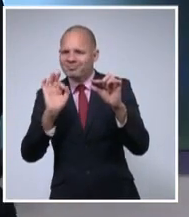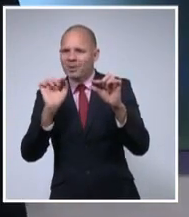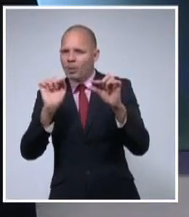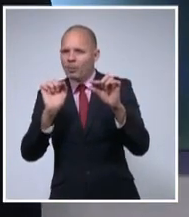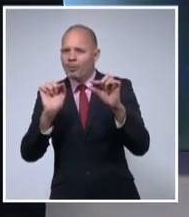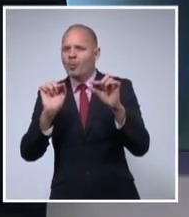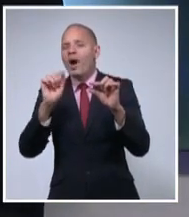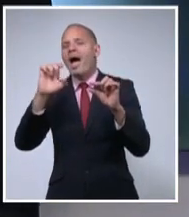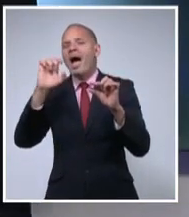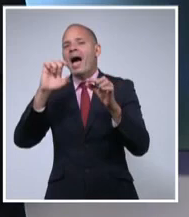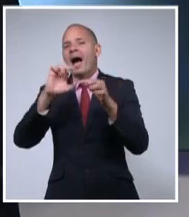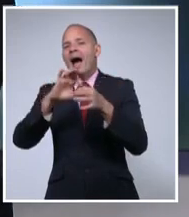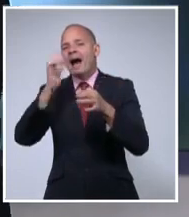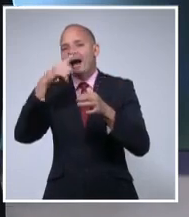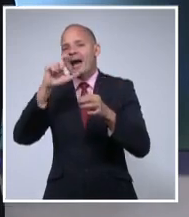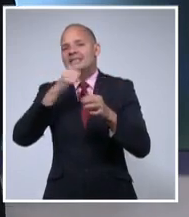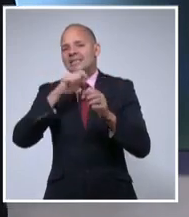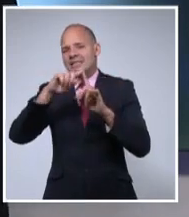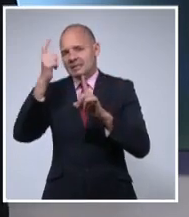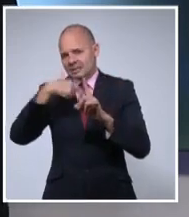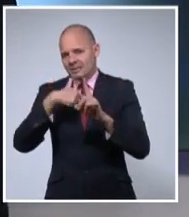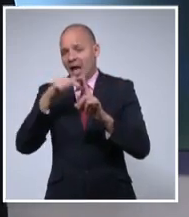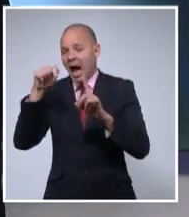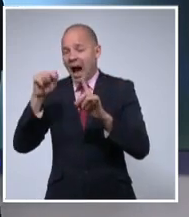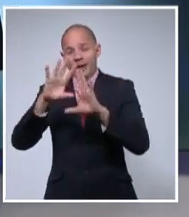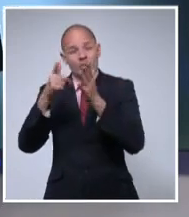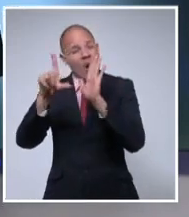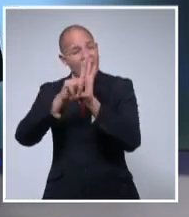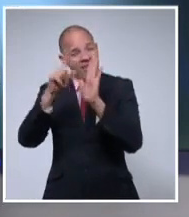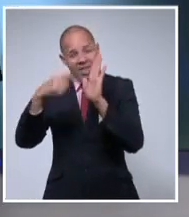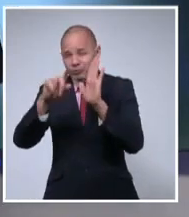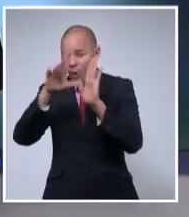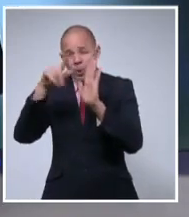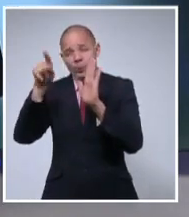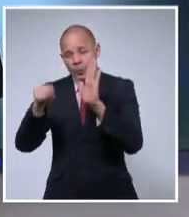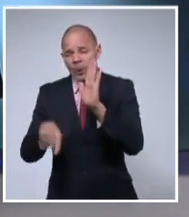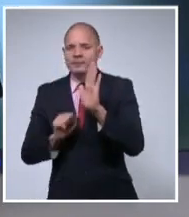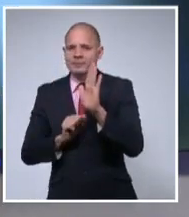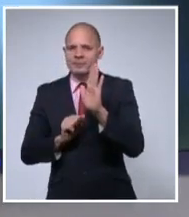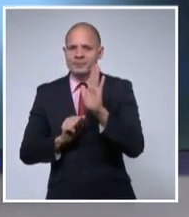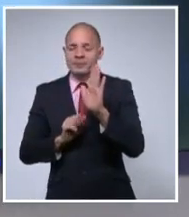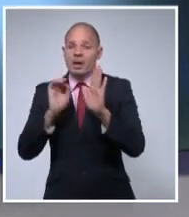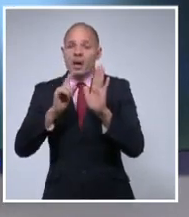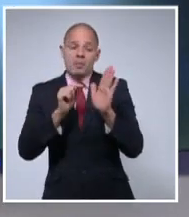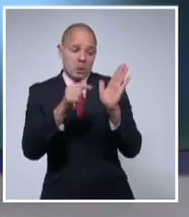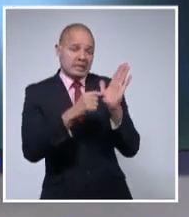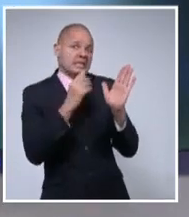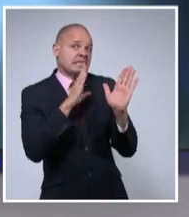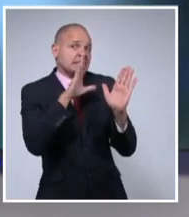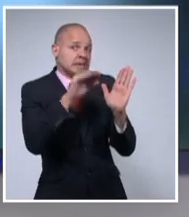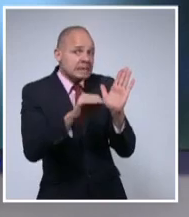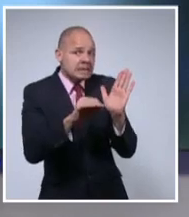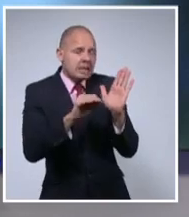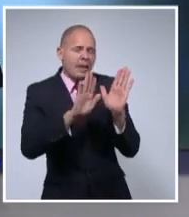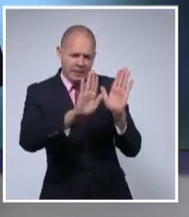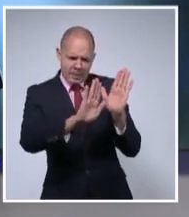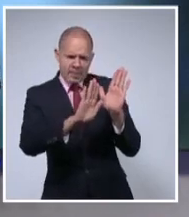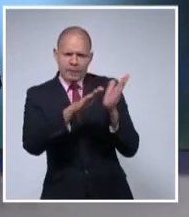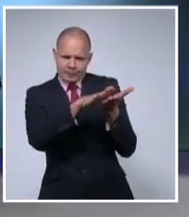www.gacetaoficial.gob.cu. Ahí, en ese sitio, están todas las disposiciones jurídicas. Lo segundo, leerlas, encontrar las respuestas de nuestras